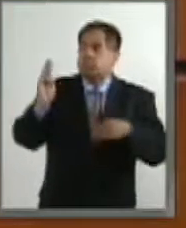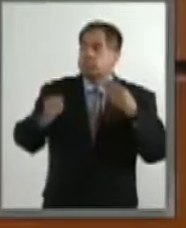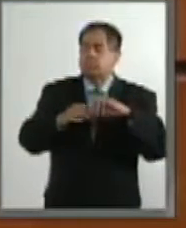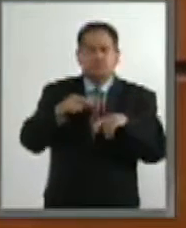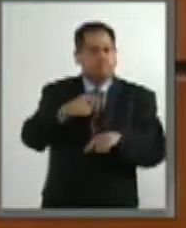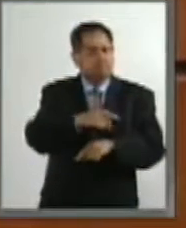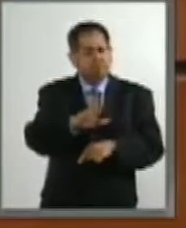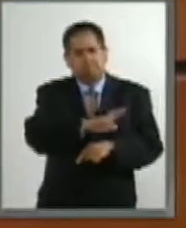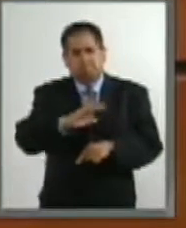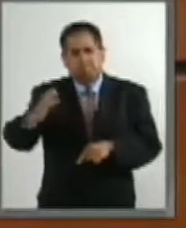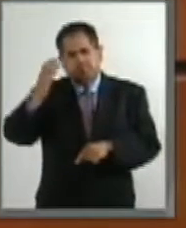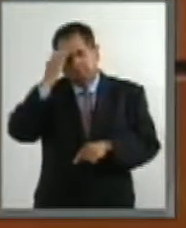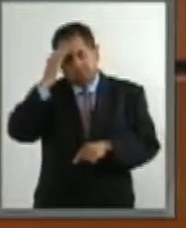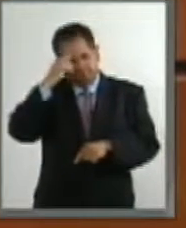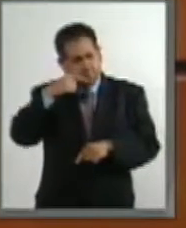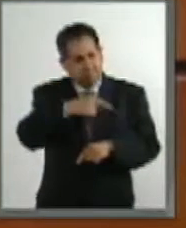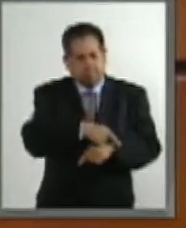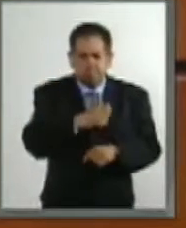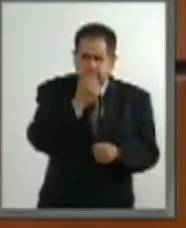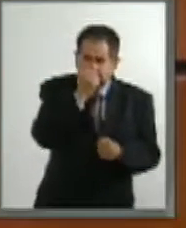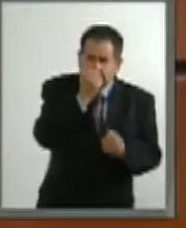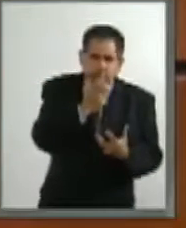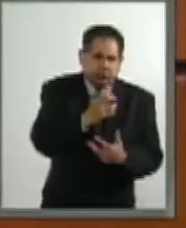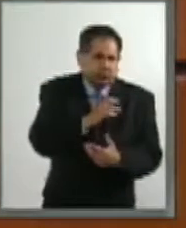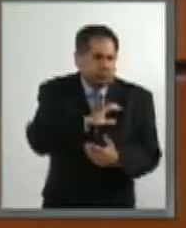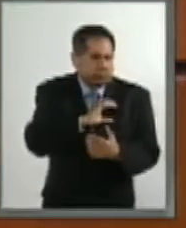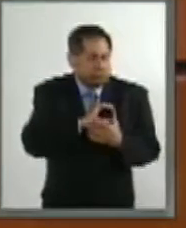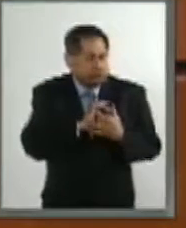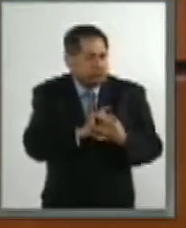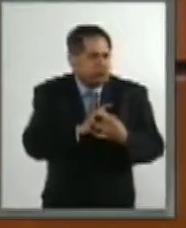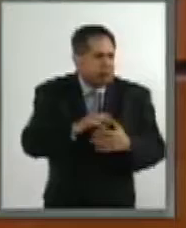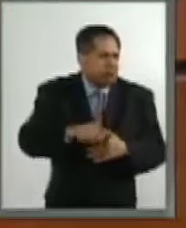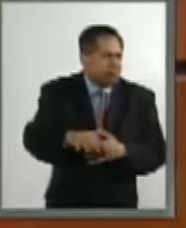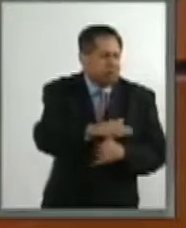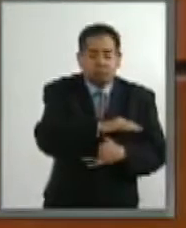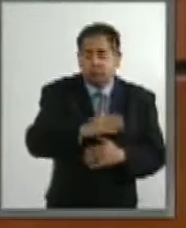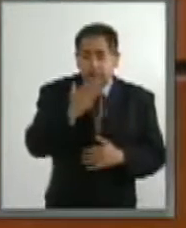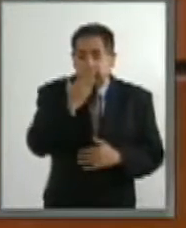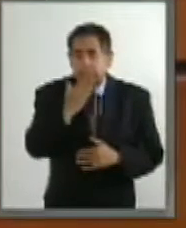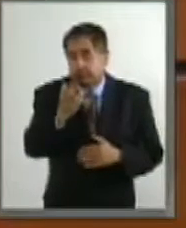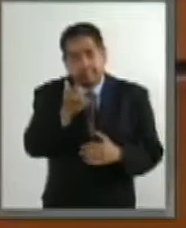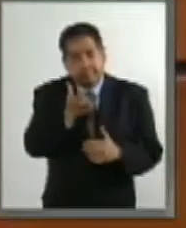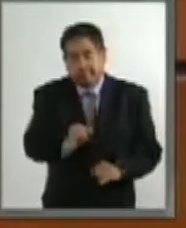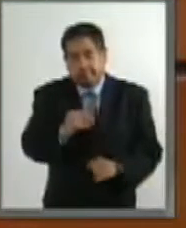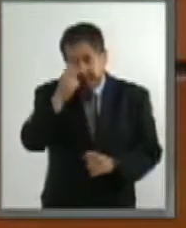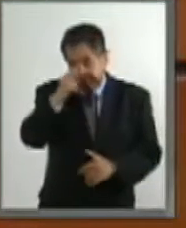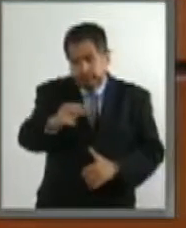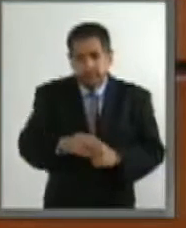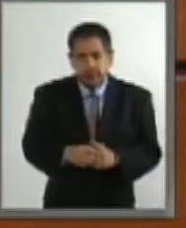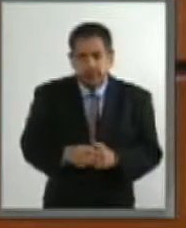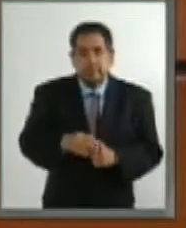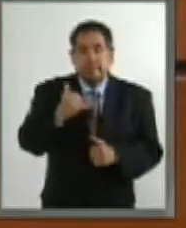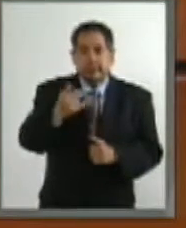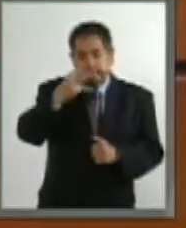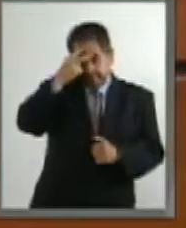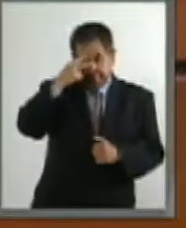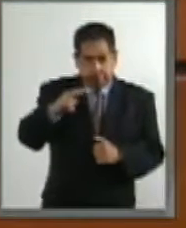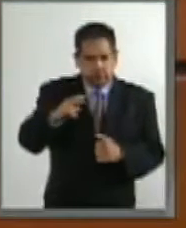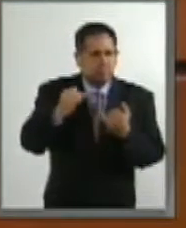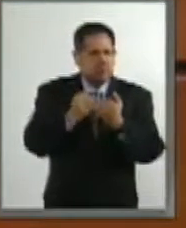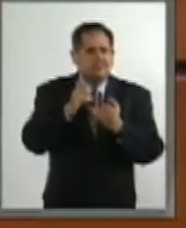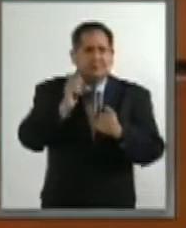por ser cálido y solidario además de que méxico es un símbolo de patriotismo